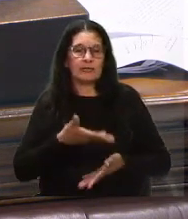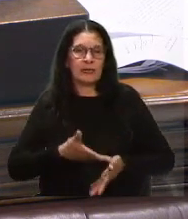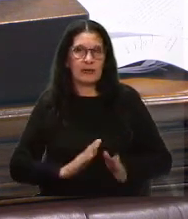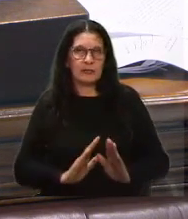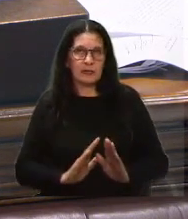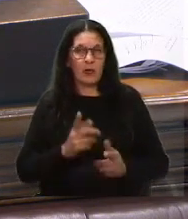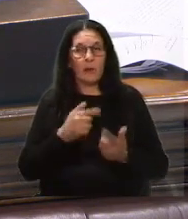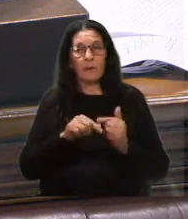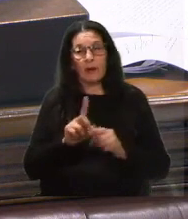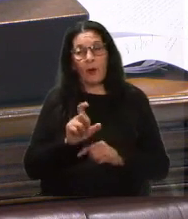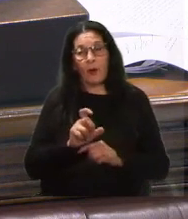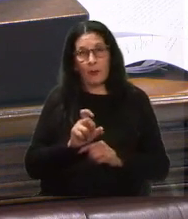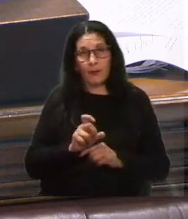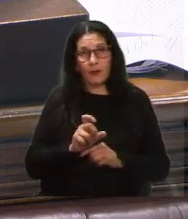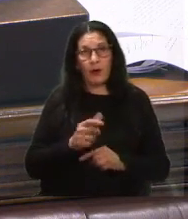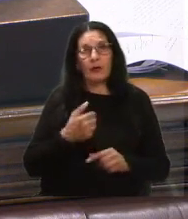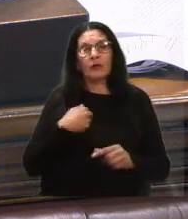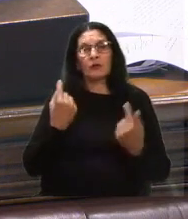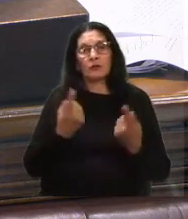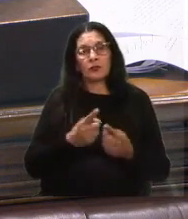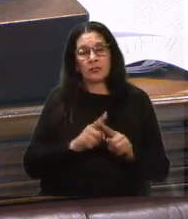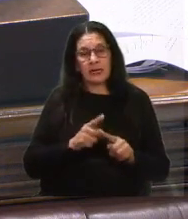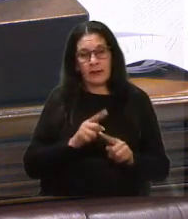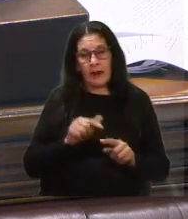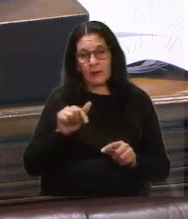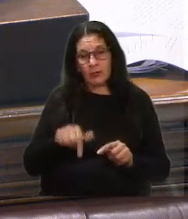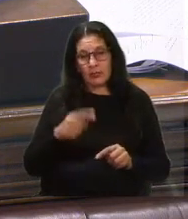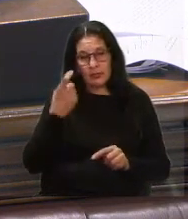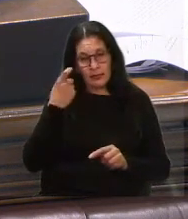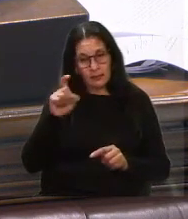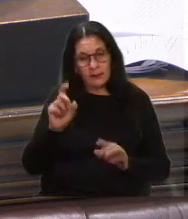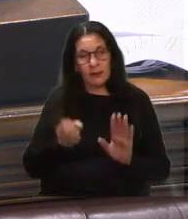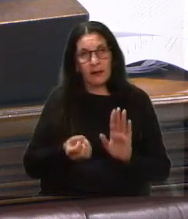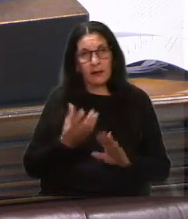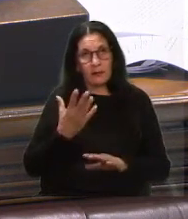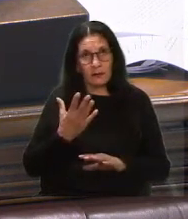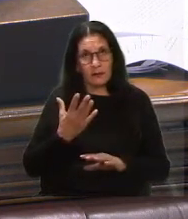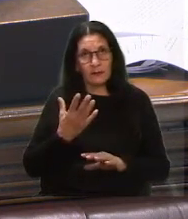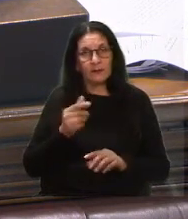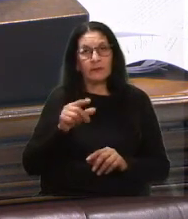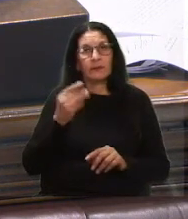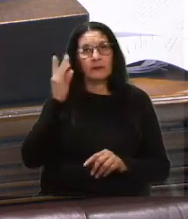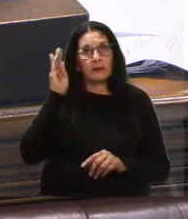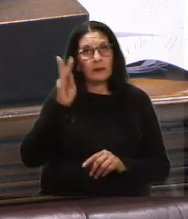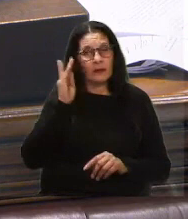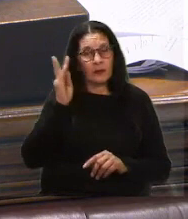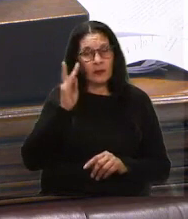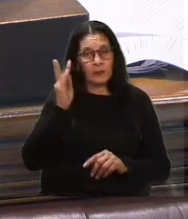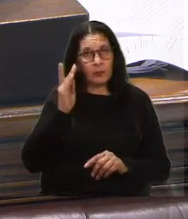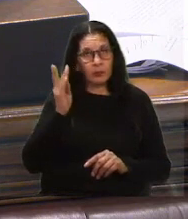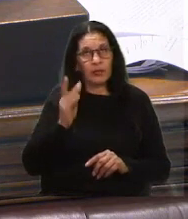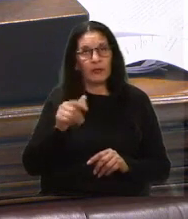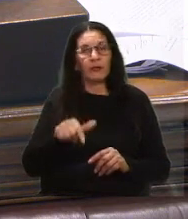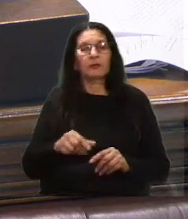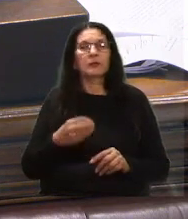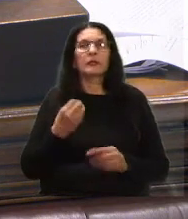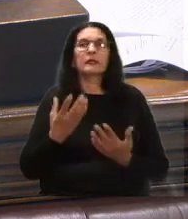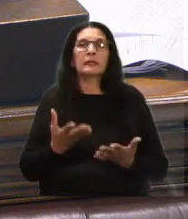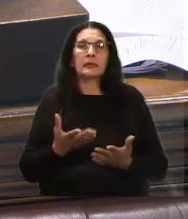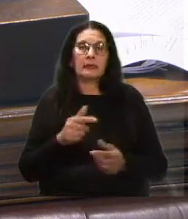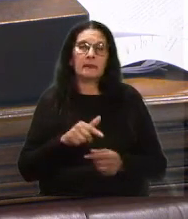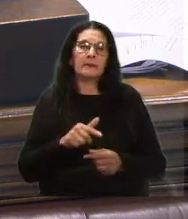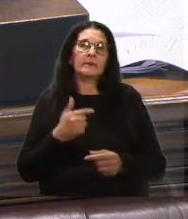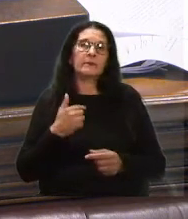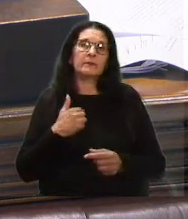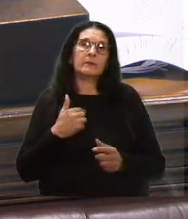nacido Pero obviamente celebramos la iniciativa de de de de los diputados gisd y rosello que